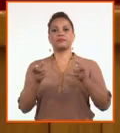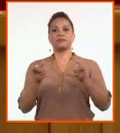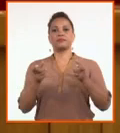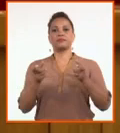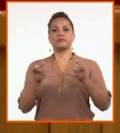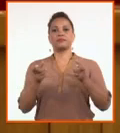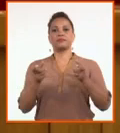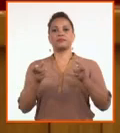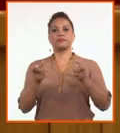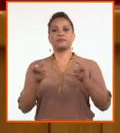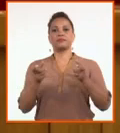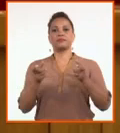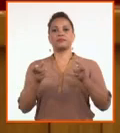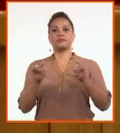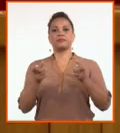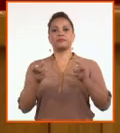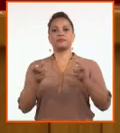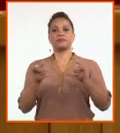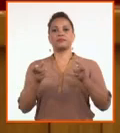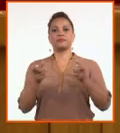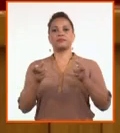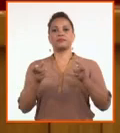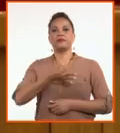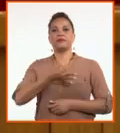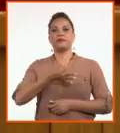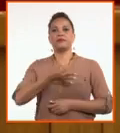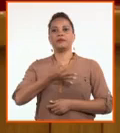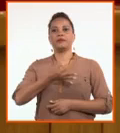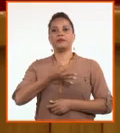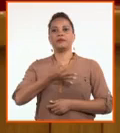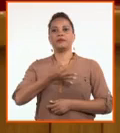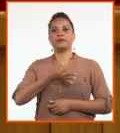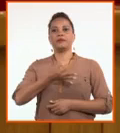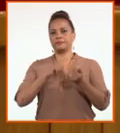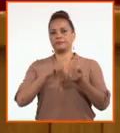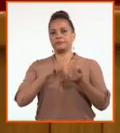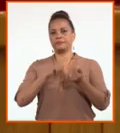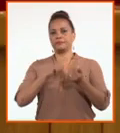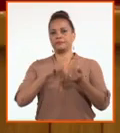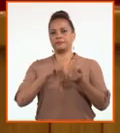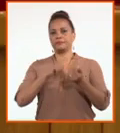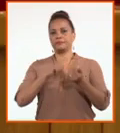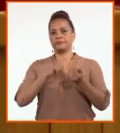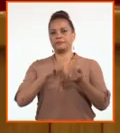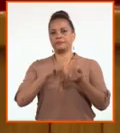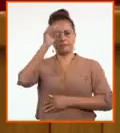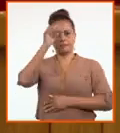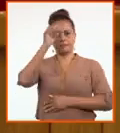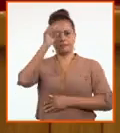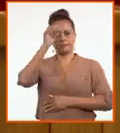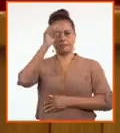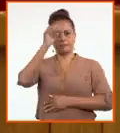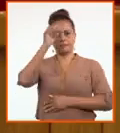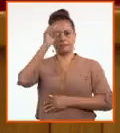Congreso de la FEU, las palabras del primer secretario del Comité Central del Partido y presidente de la República, compañero Miguel Díaz-Canel